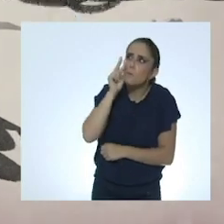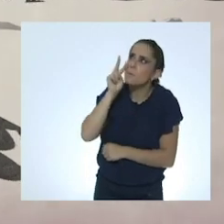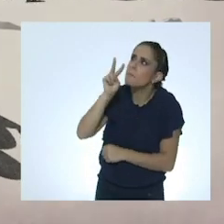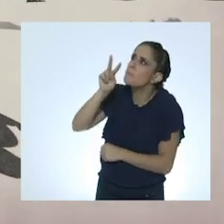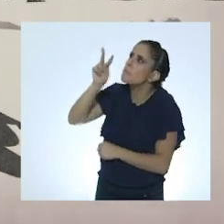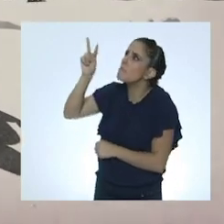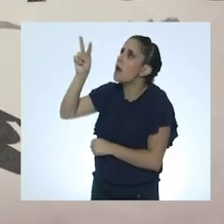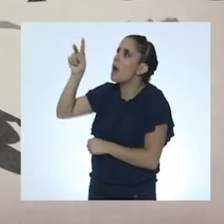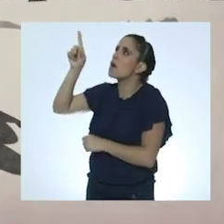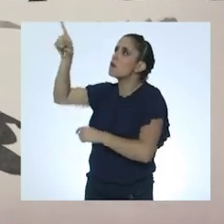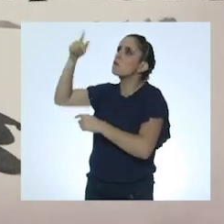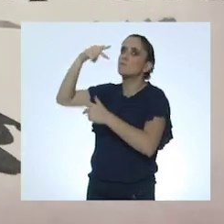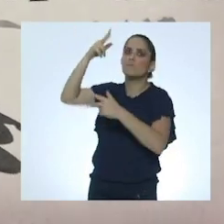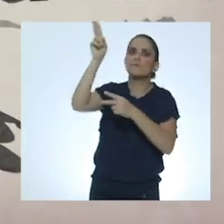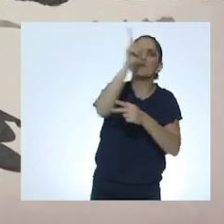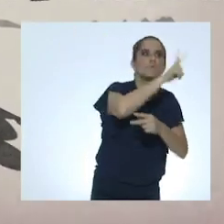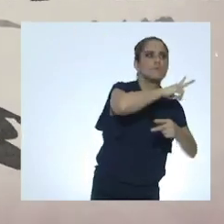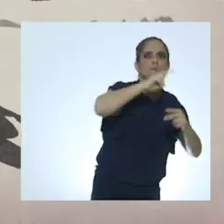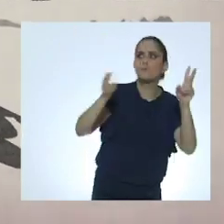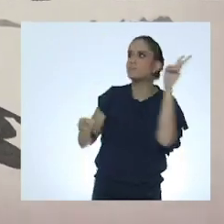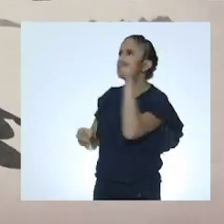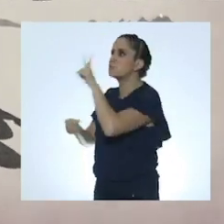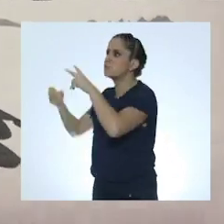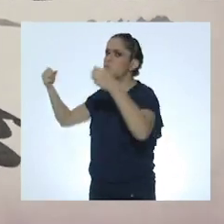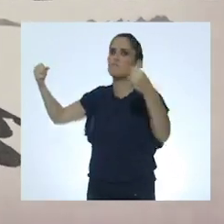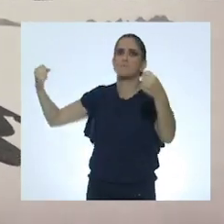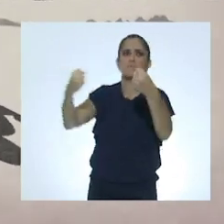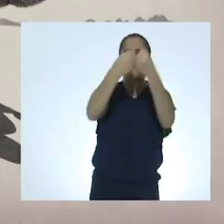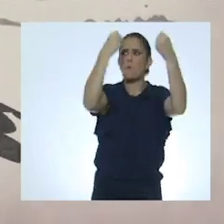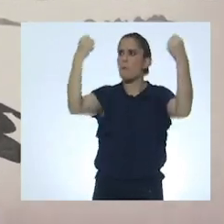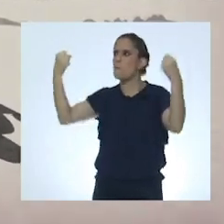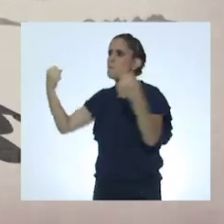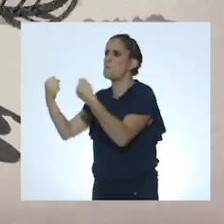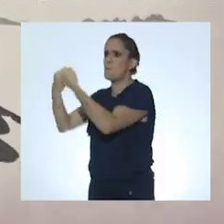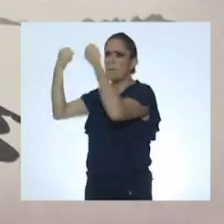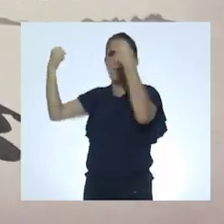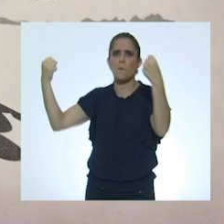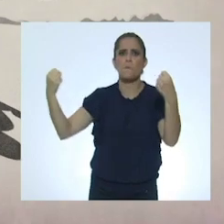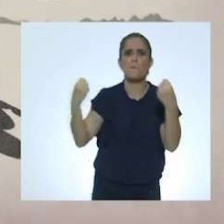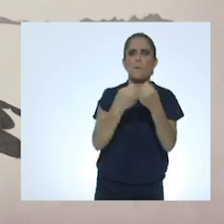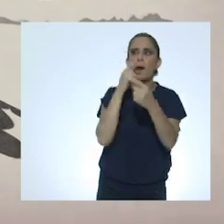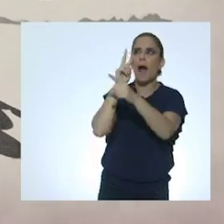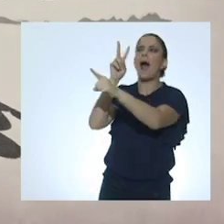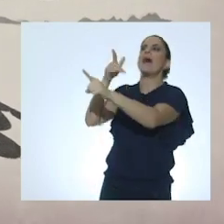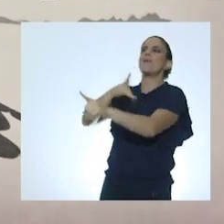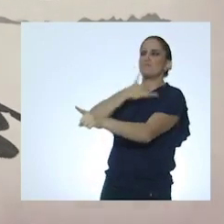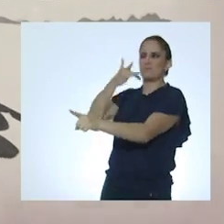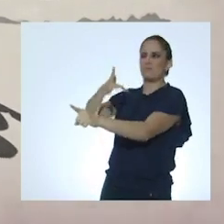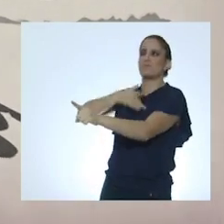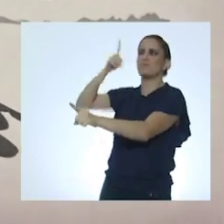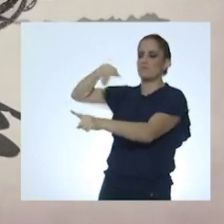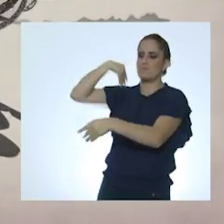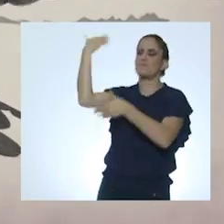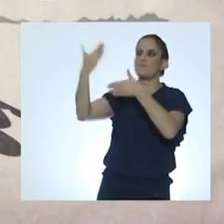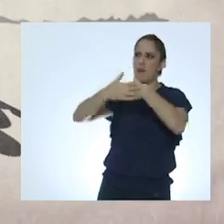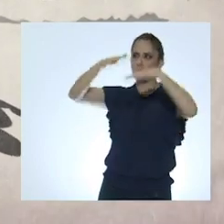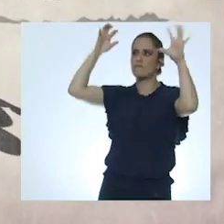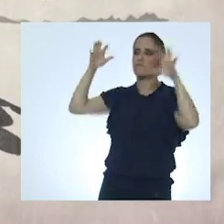bi, nirinika, panisa yeni chikiaba kenacha ui,